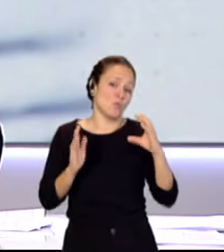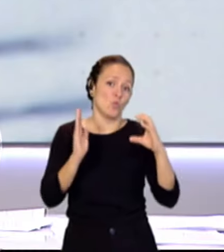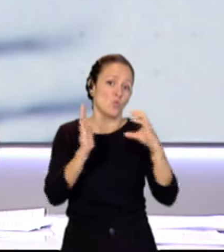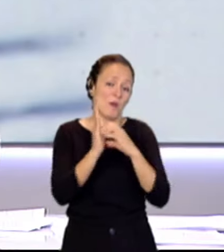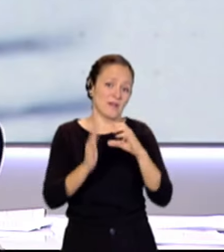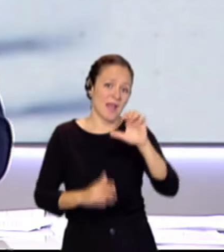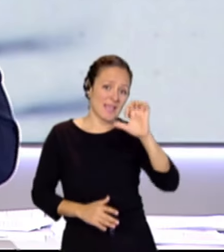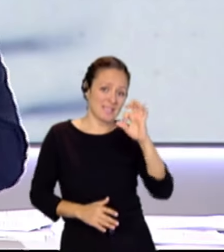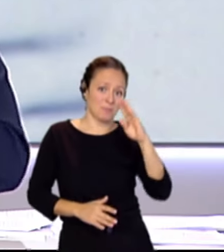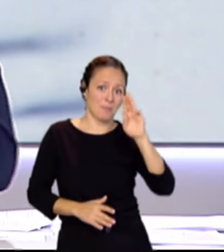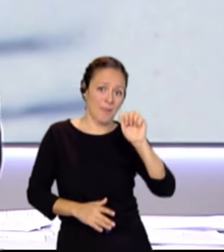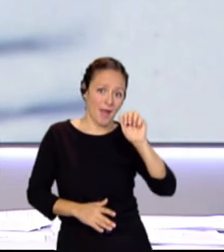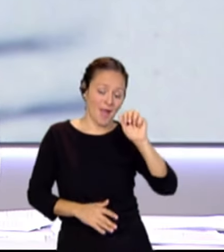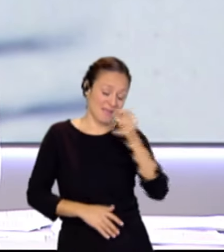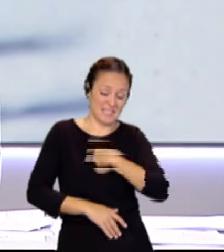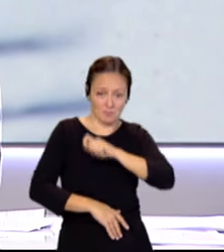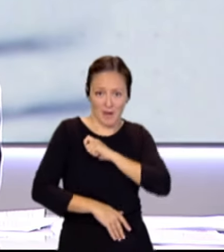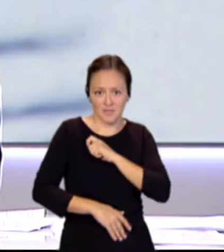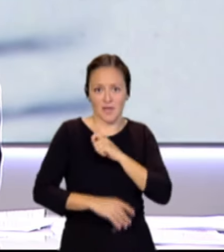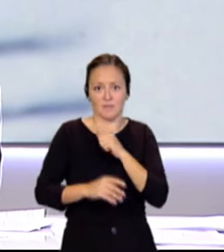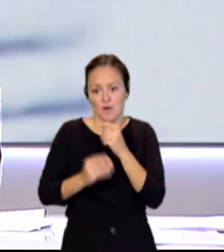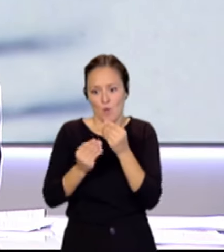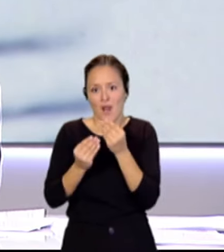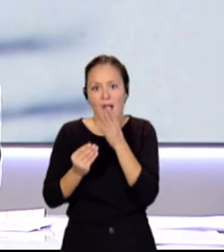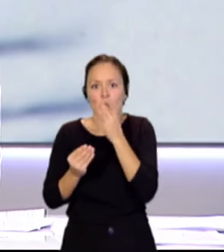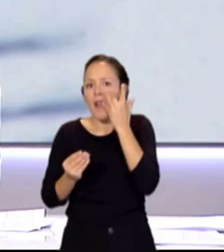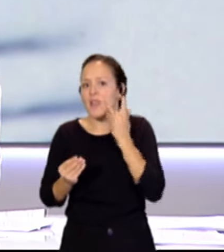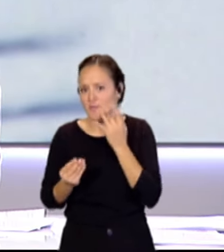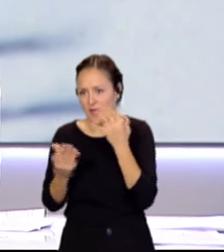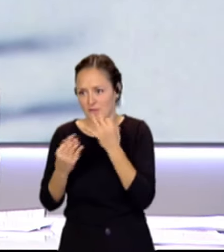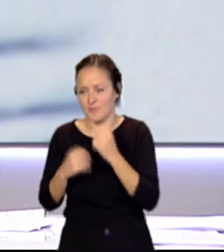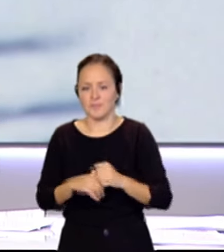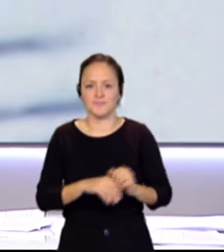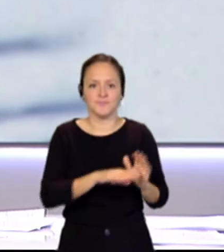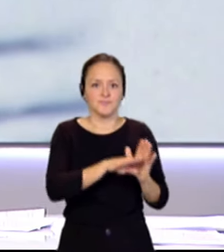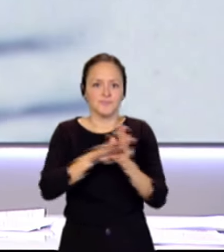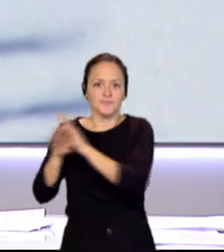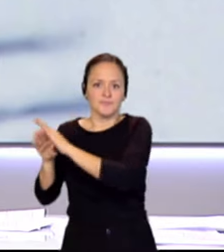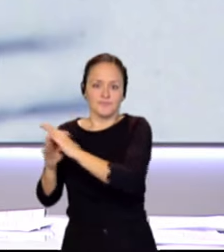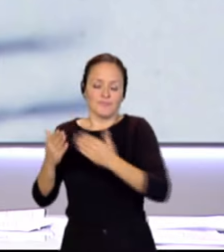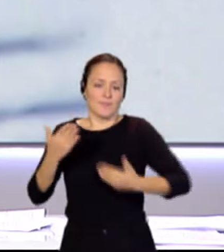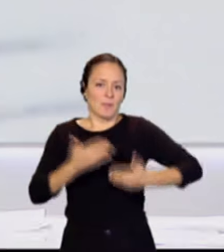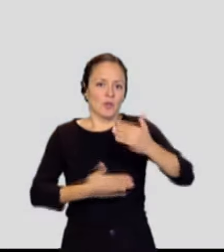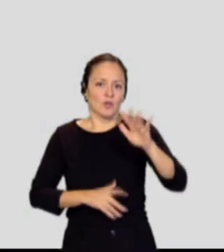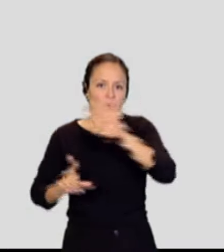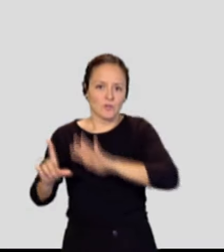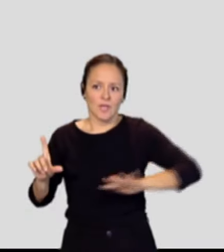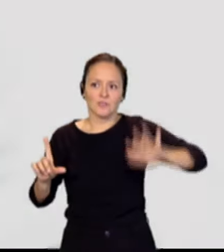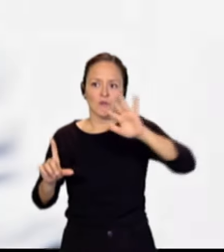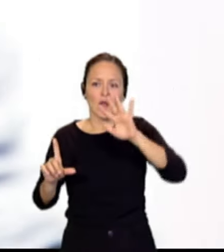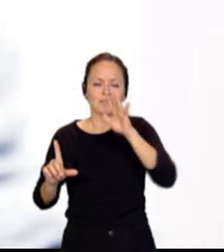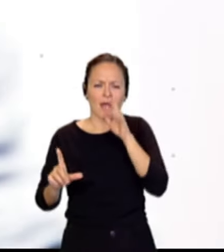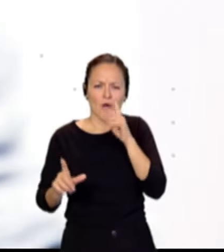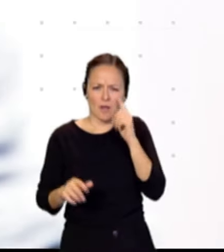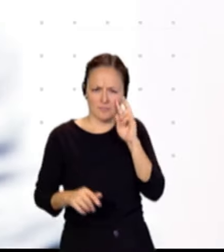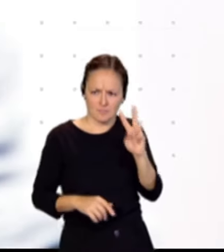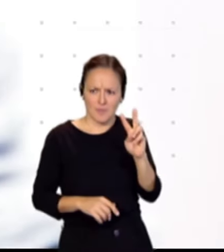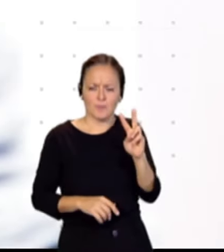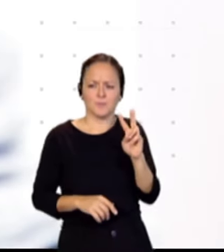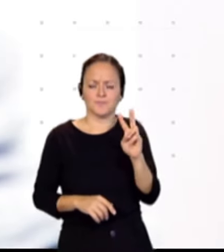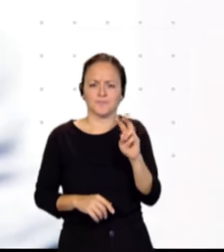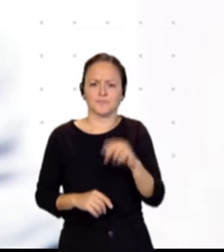España y cuáles son los temas más importantes para los periódicos de tirada nacional vamos ya a comprobarlo vamos con ese repaso a los